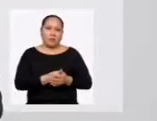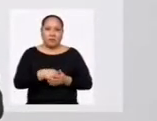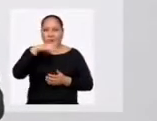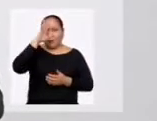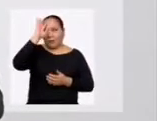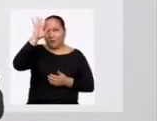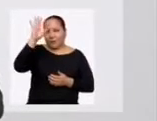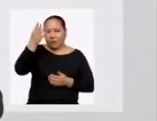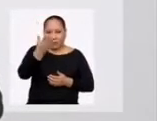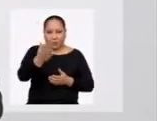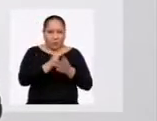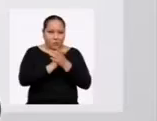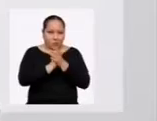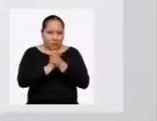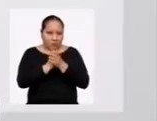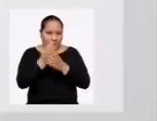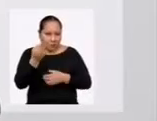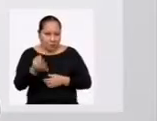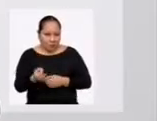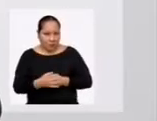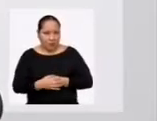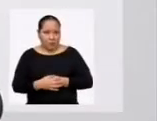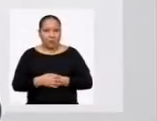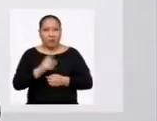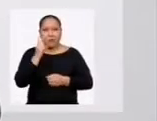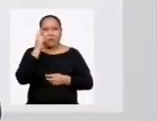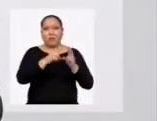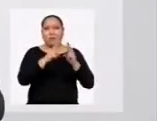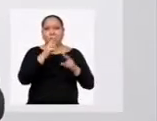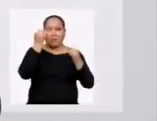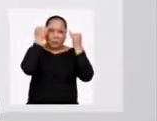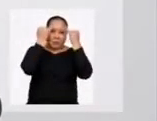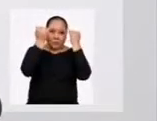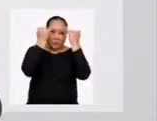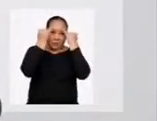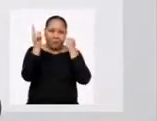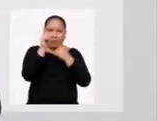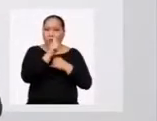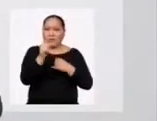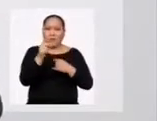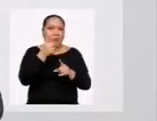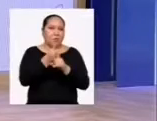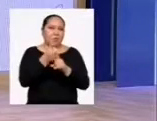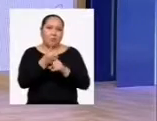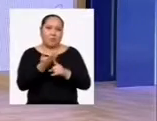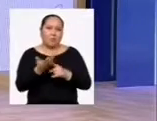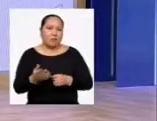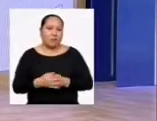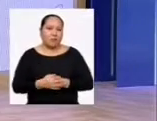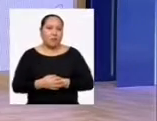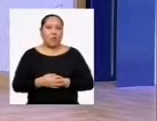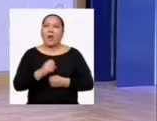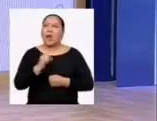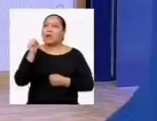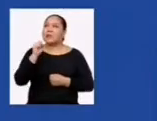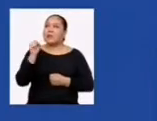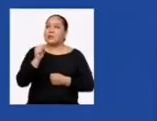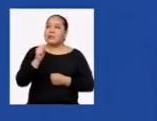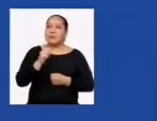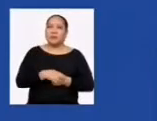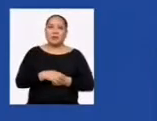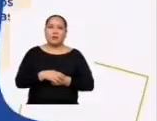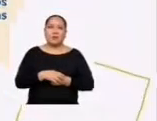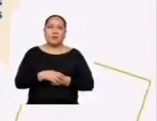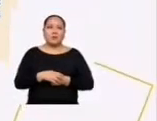de tu amigo, ¿no? Hay que reconocer las ideas que no son propias. Así, la